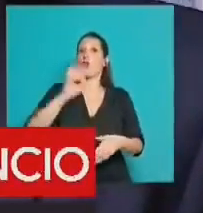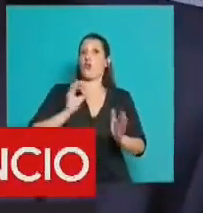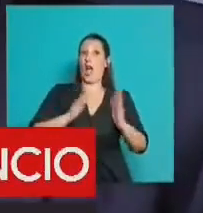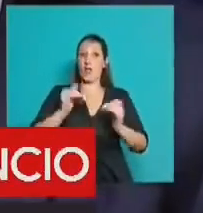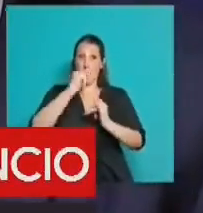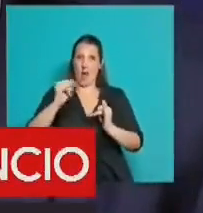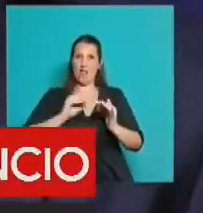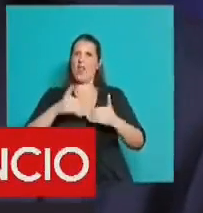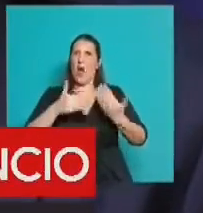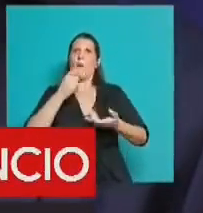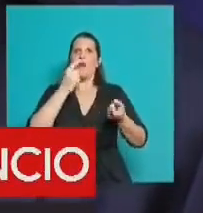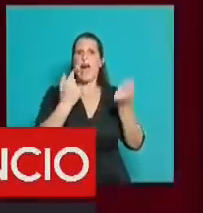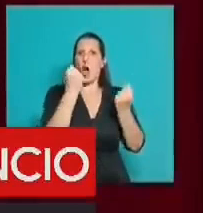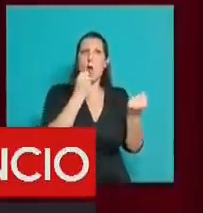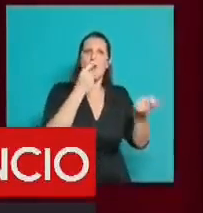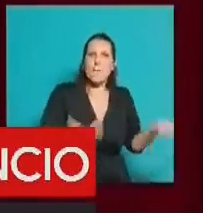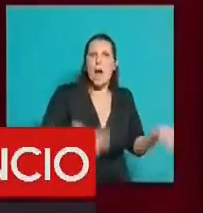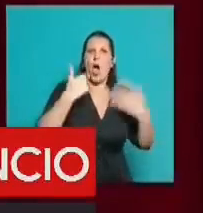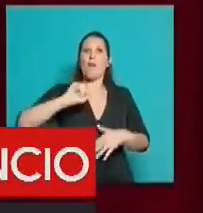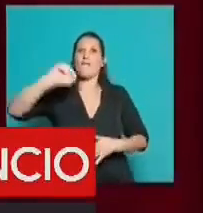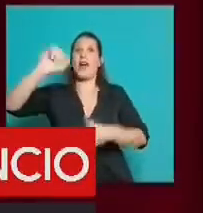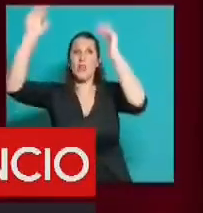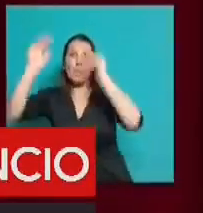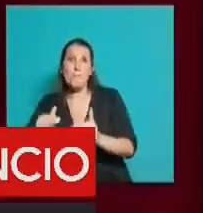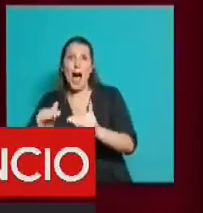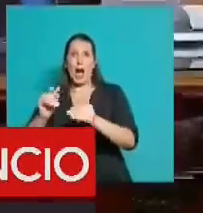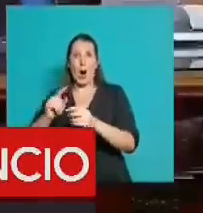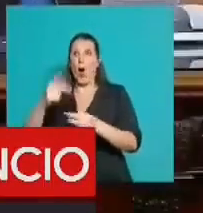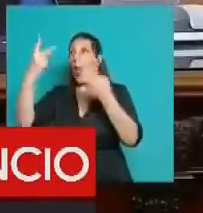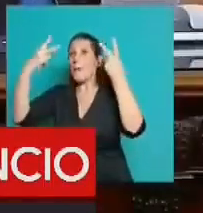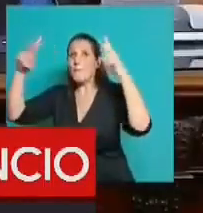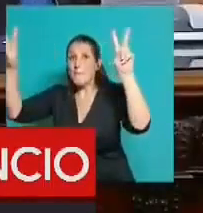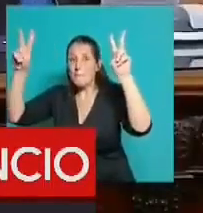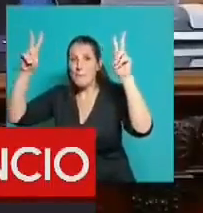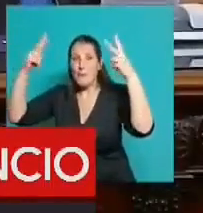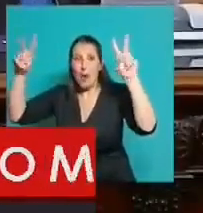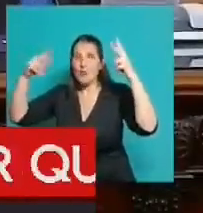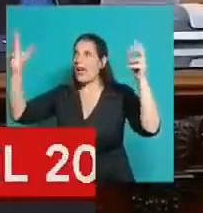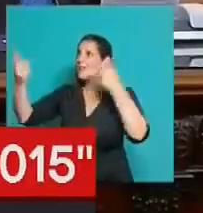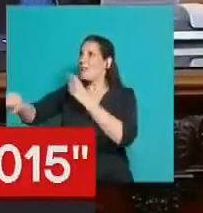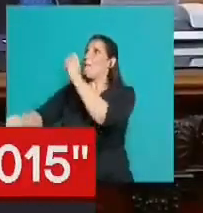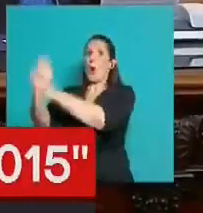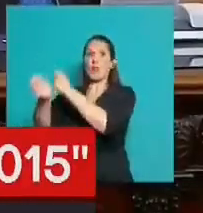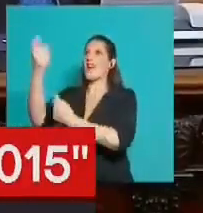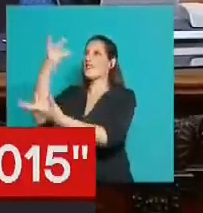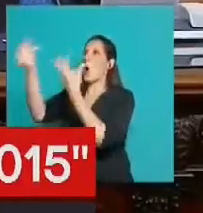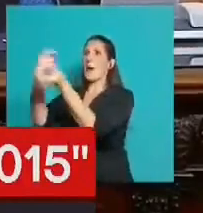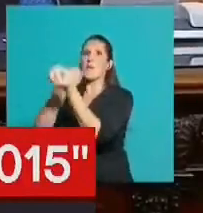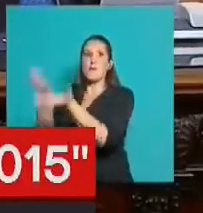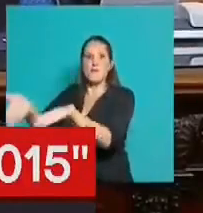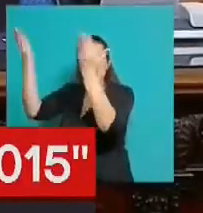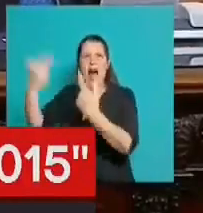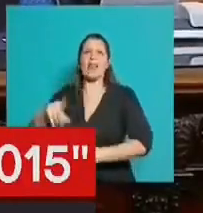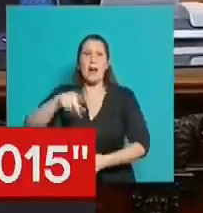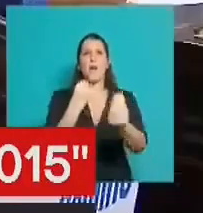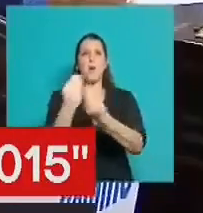la economía, bajó la inflación, aumentaron la inversión, las exportaciones, bajó la pobreza y creamos 700.000